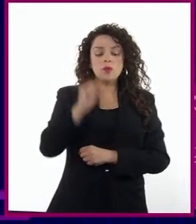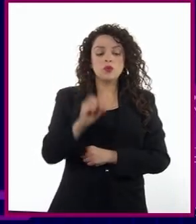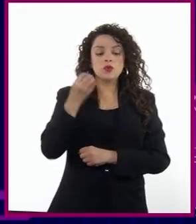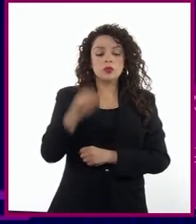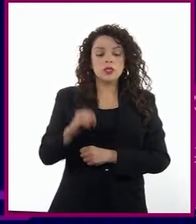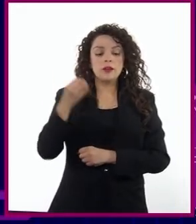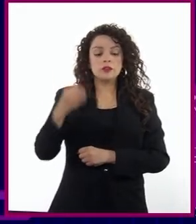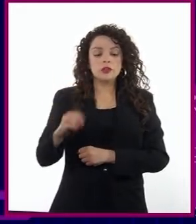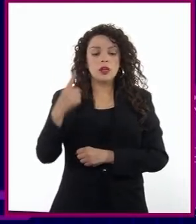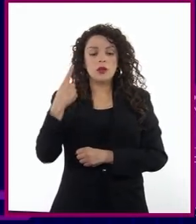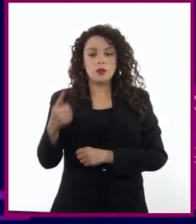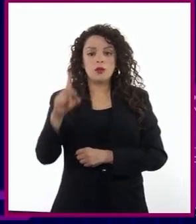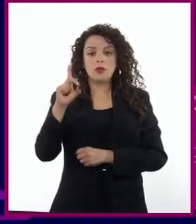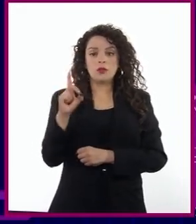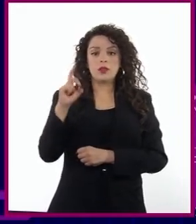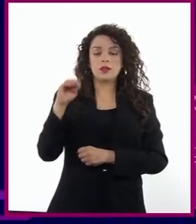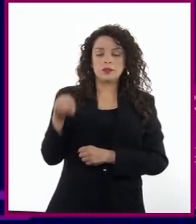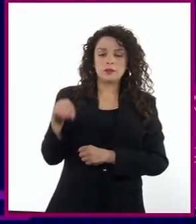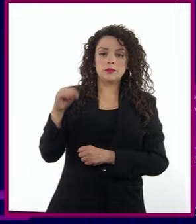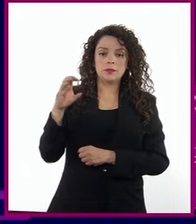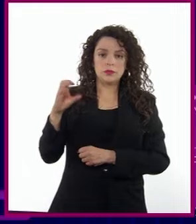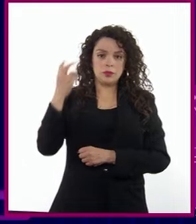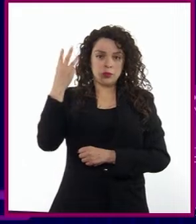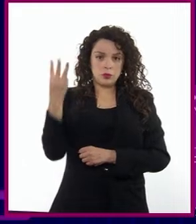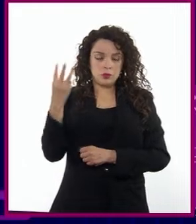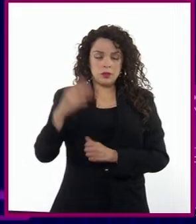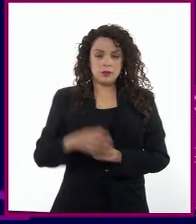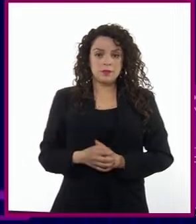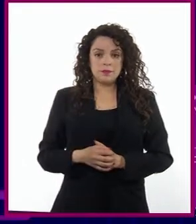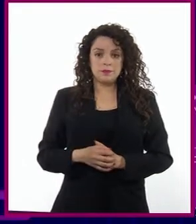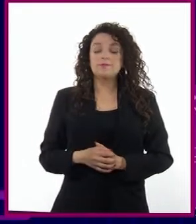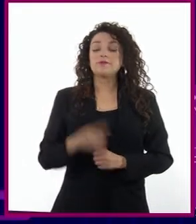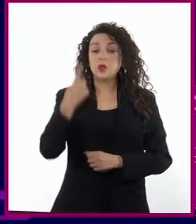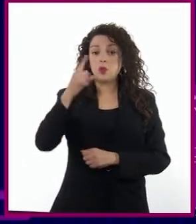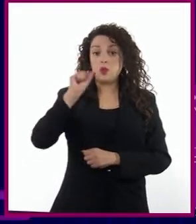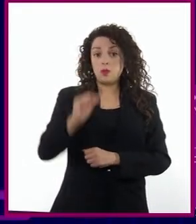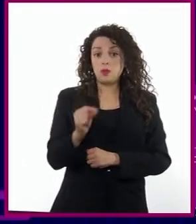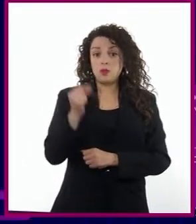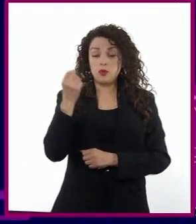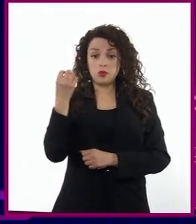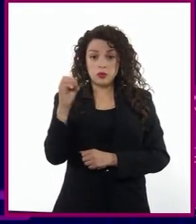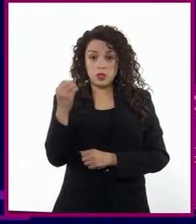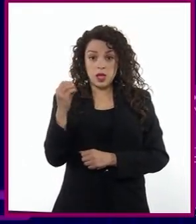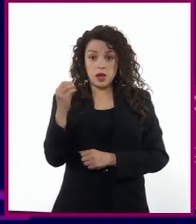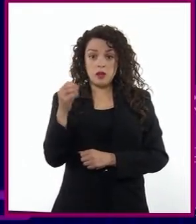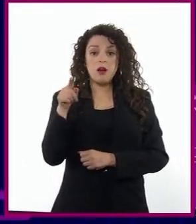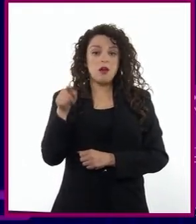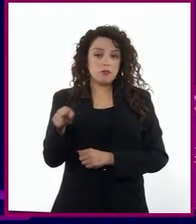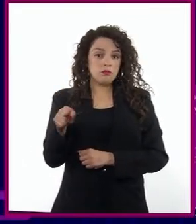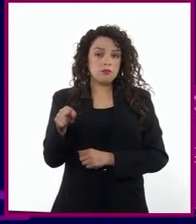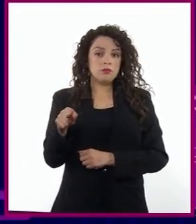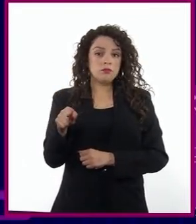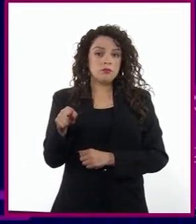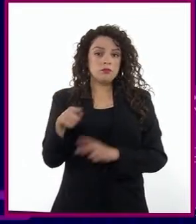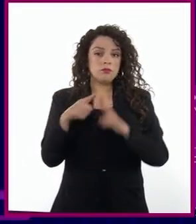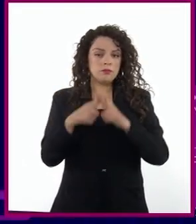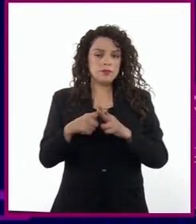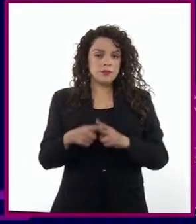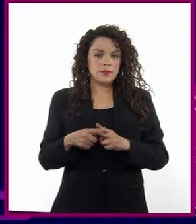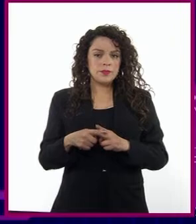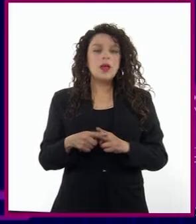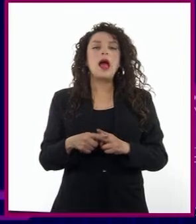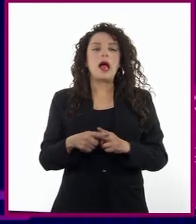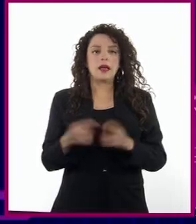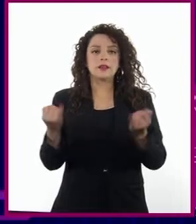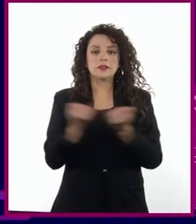0.001 decímetros cúbicos. Visto de otra manera, 1.0 decímetros cúbicos equivale a 1000 centímetros